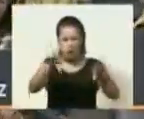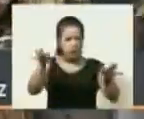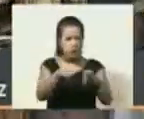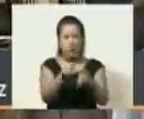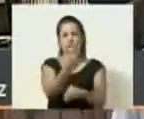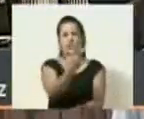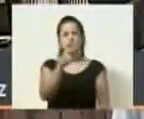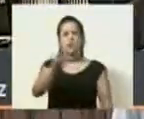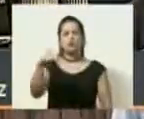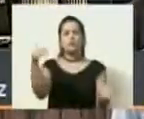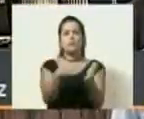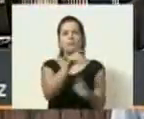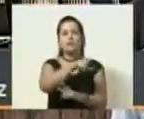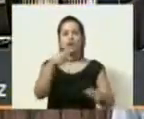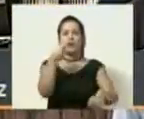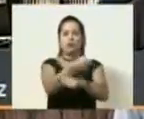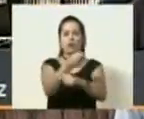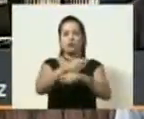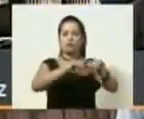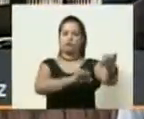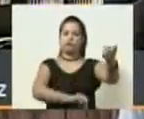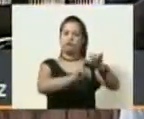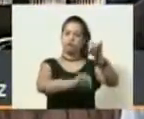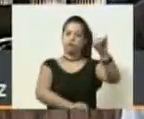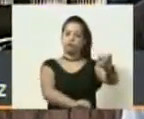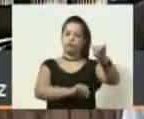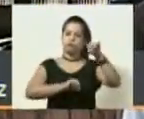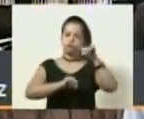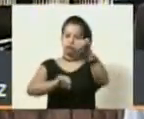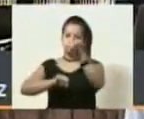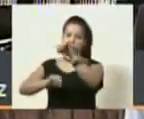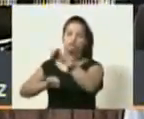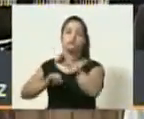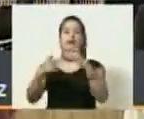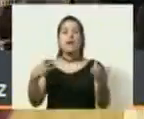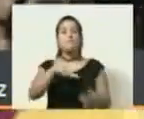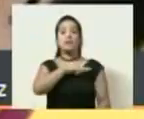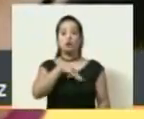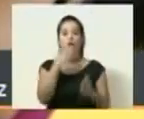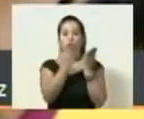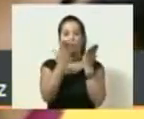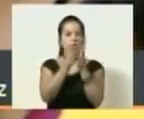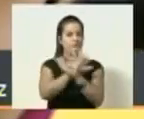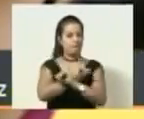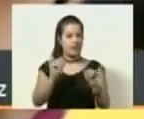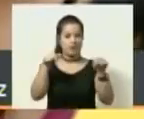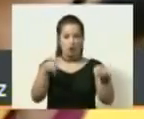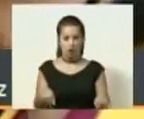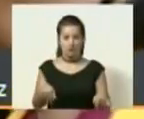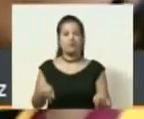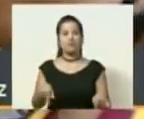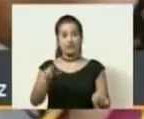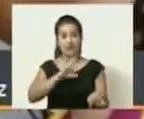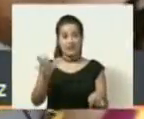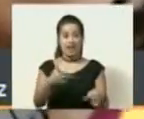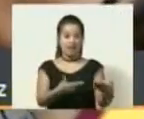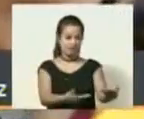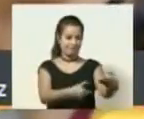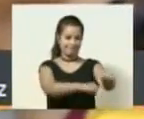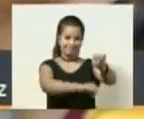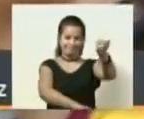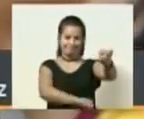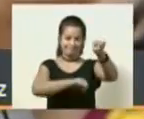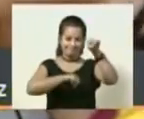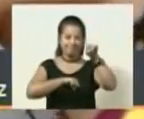34.000 graduandos, vencedores, triunfadores de estas misiones educativas que el día de hoy reciben ese título para